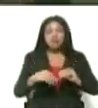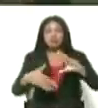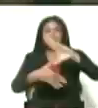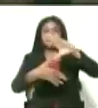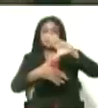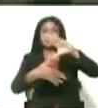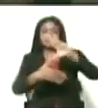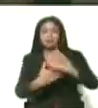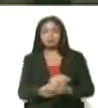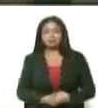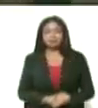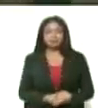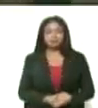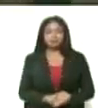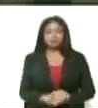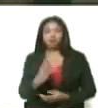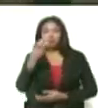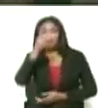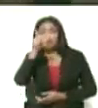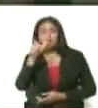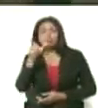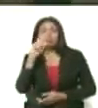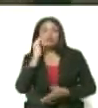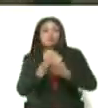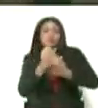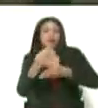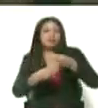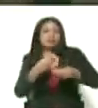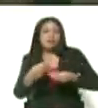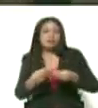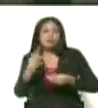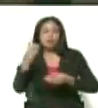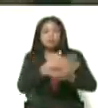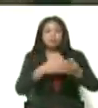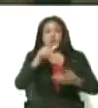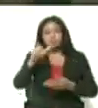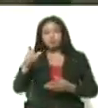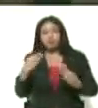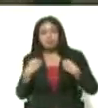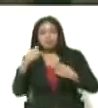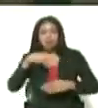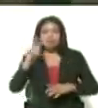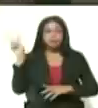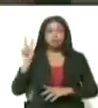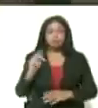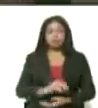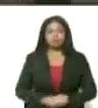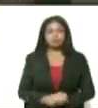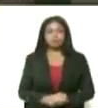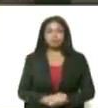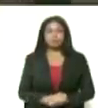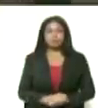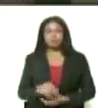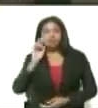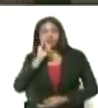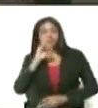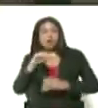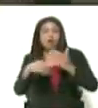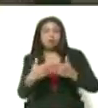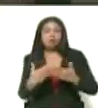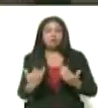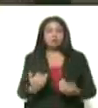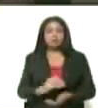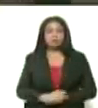Latina en número de pruebas realizadas por millón de habitantes. Queremos informar, en ese sentido, se deriva